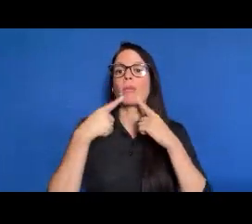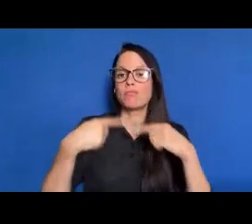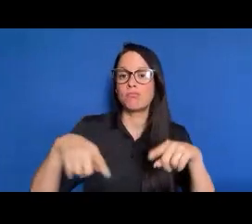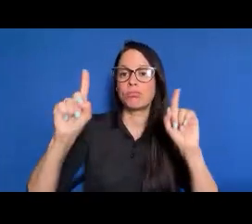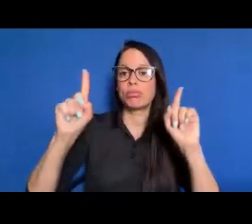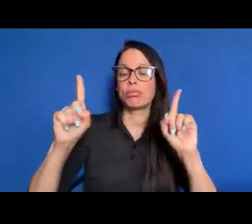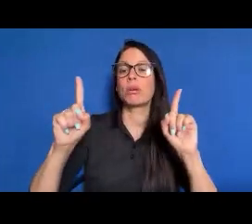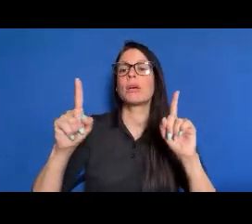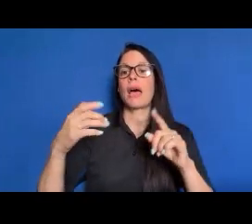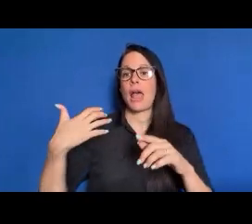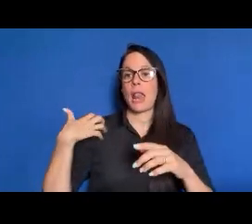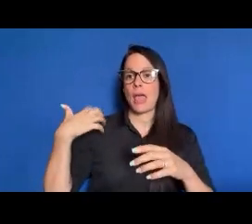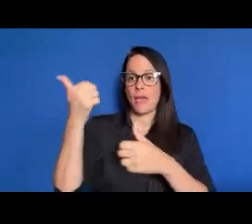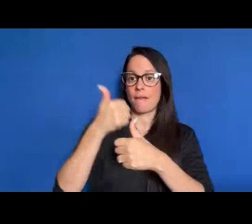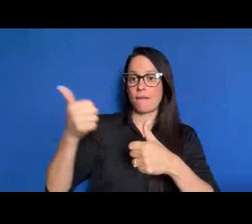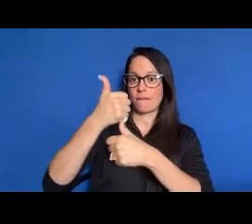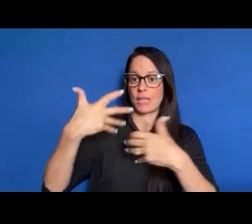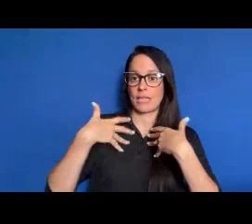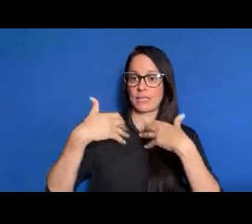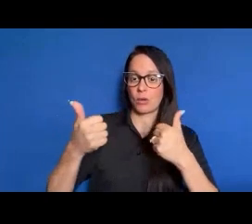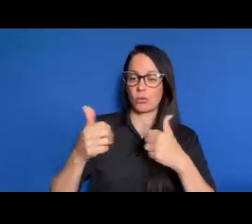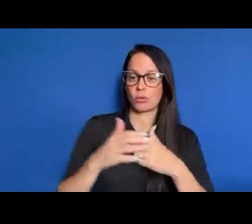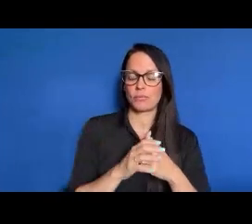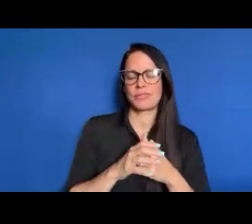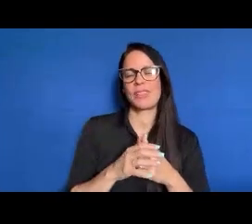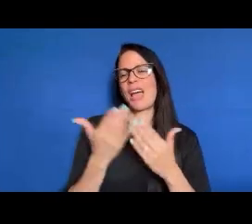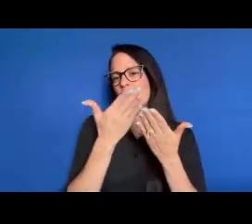legal y todas las cuestiones, ¿verdad? Que no haya conflictos.